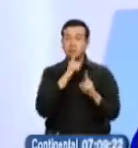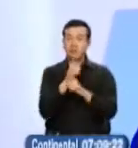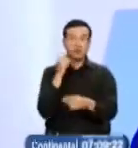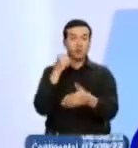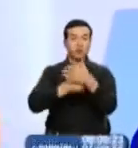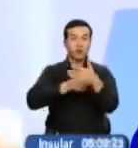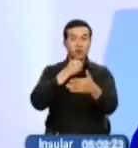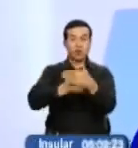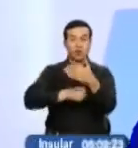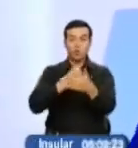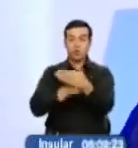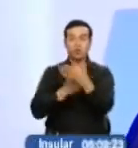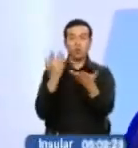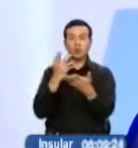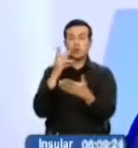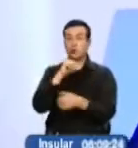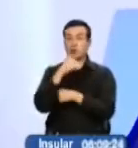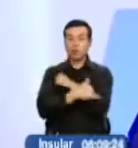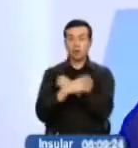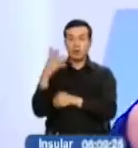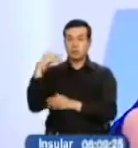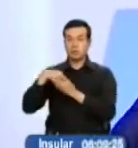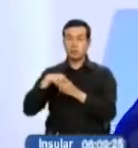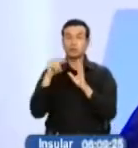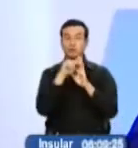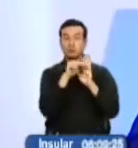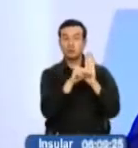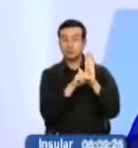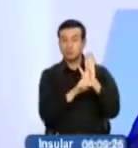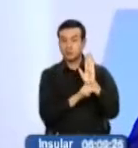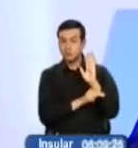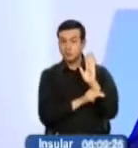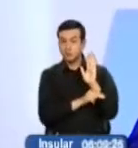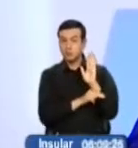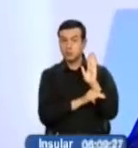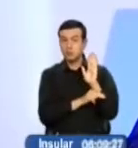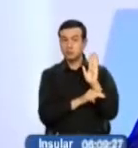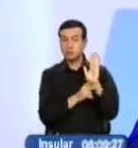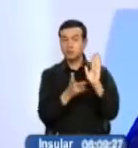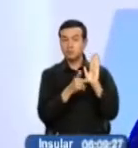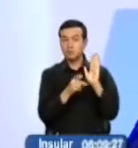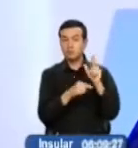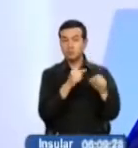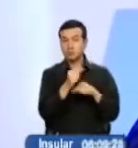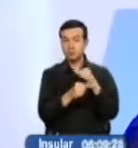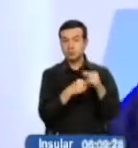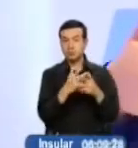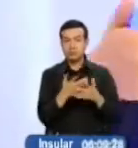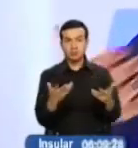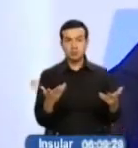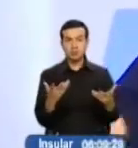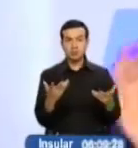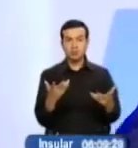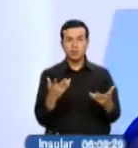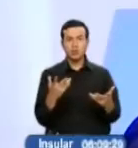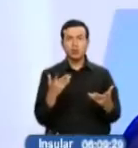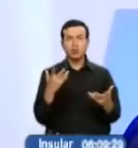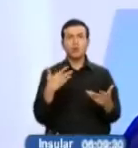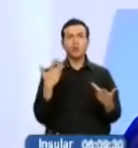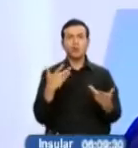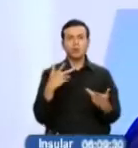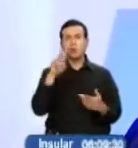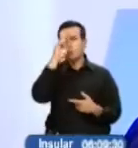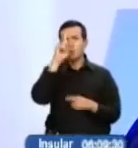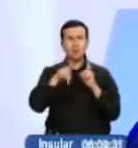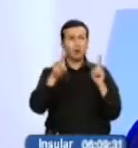los paraísos fiscales. Normas que sin duda se van quedando cortas respecto a cómo evolucionan las